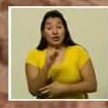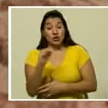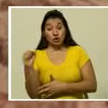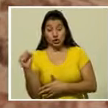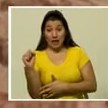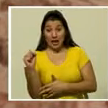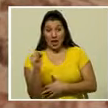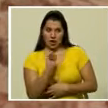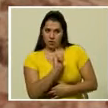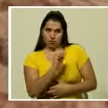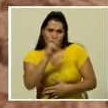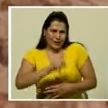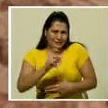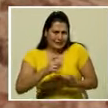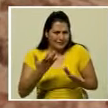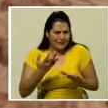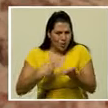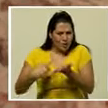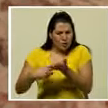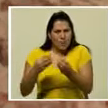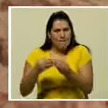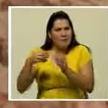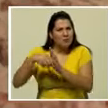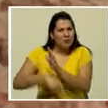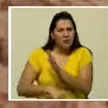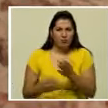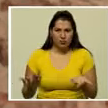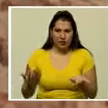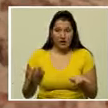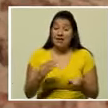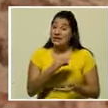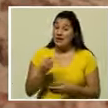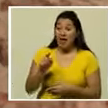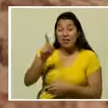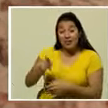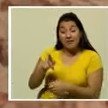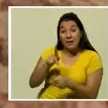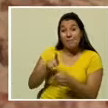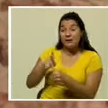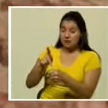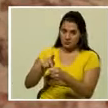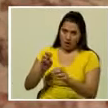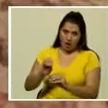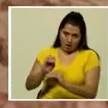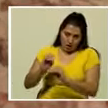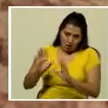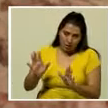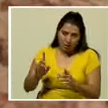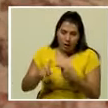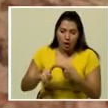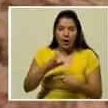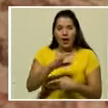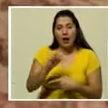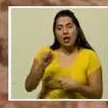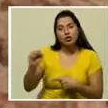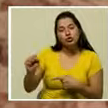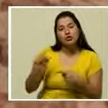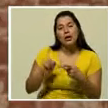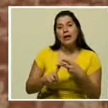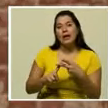Social requiere una discusión muchísimo más amplia en la que tenga que participar, desde luego, la propia Caja Costarricense de